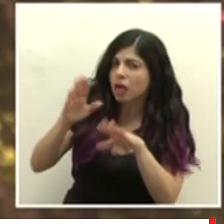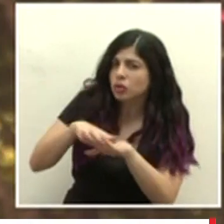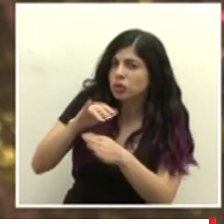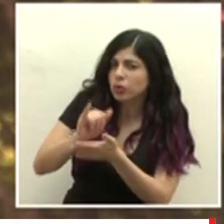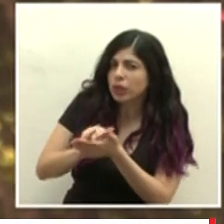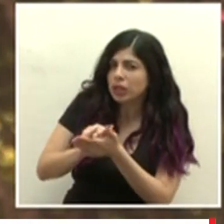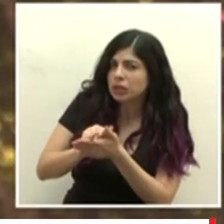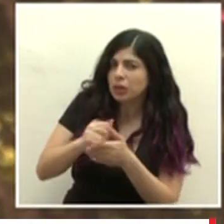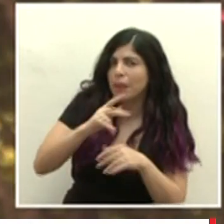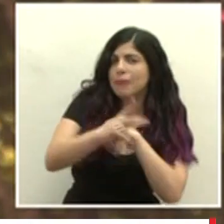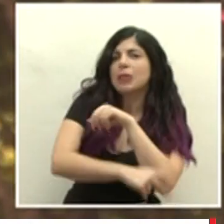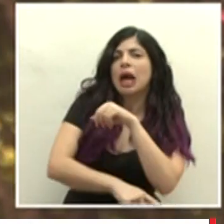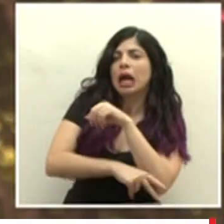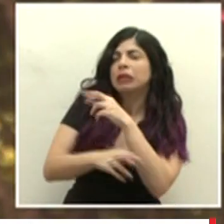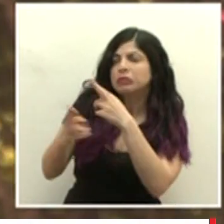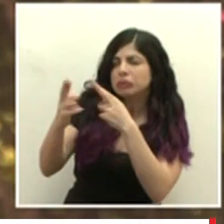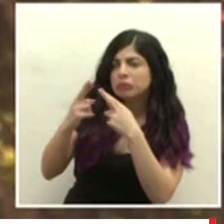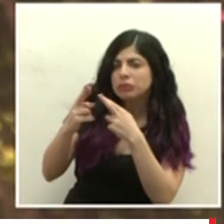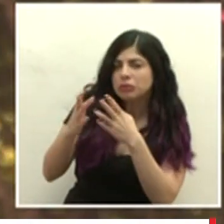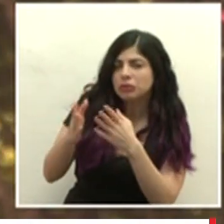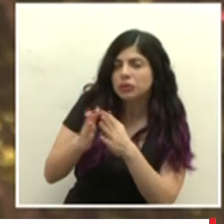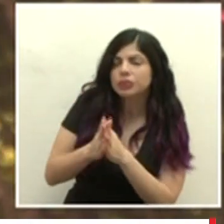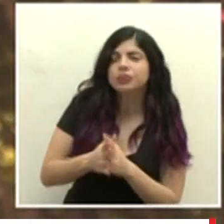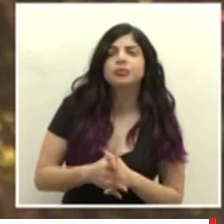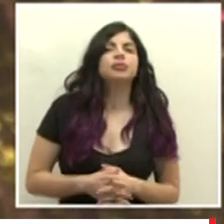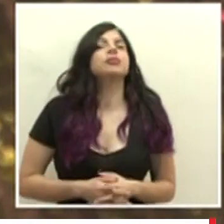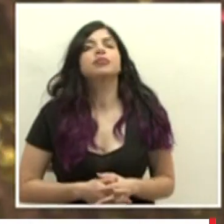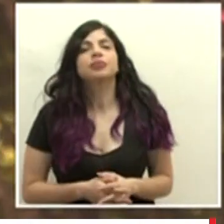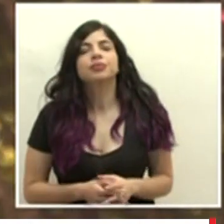sentido al país con sus respuestas.